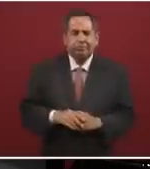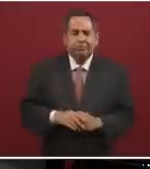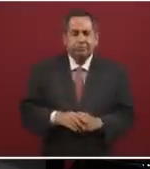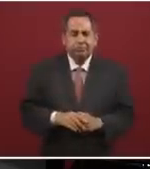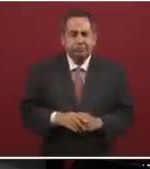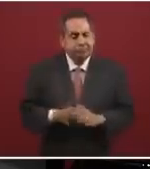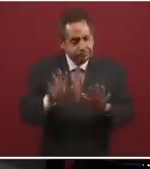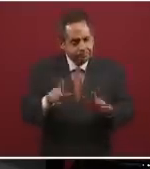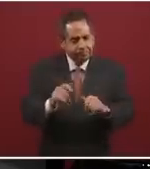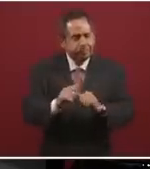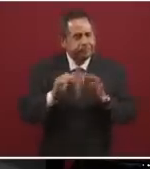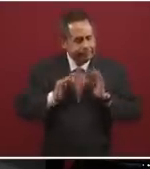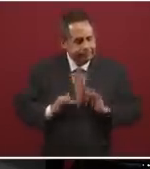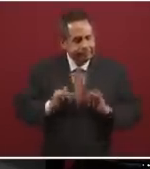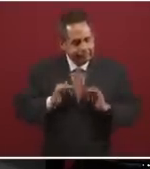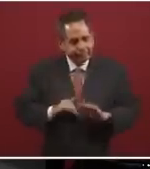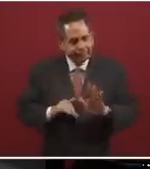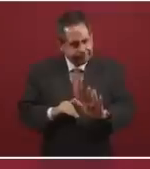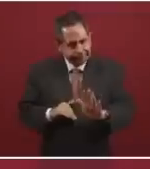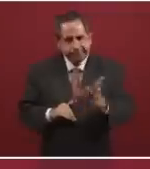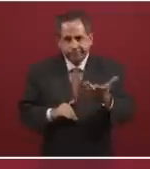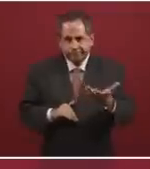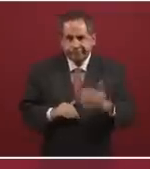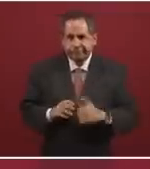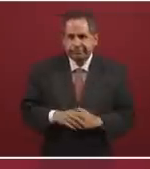Espérense, tranquilo. No. Sí,